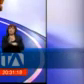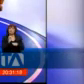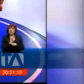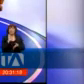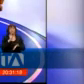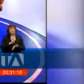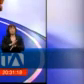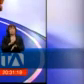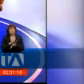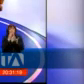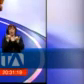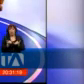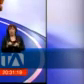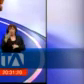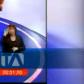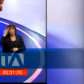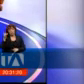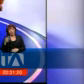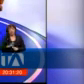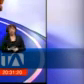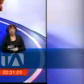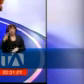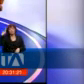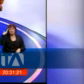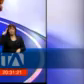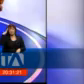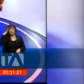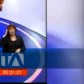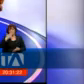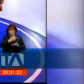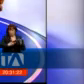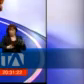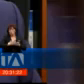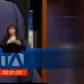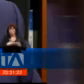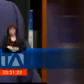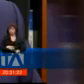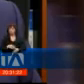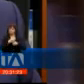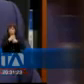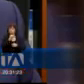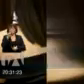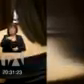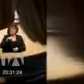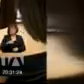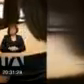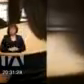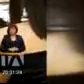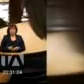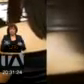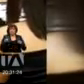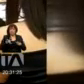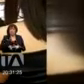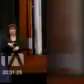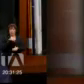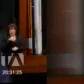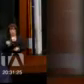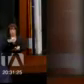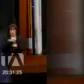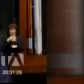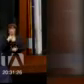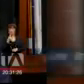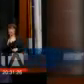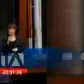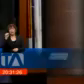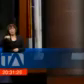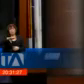absolutamente tranquilo. Está tranquilo porque cuenta con argumentos jurídicos sólidos. Joaquín Hernández, analista internacional, coincide. El canciller